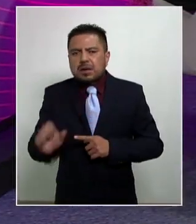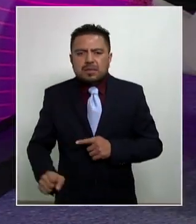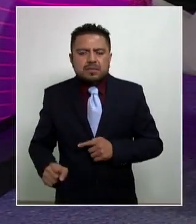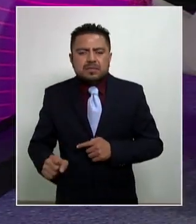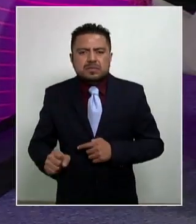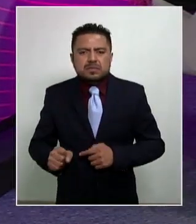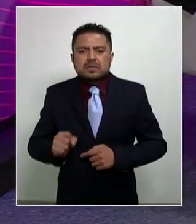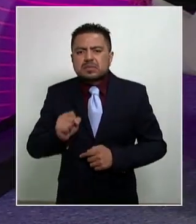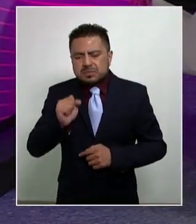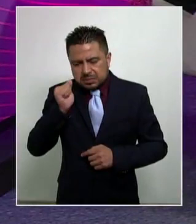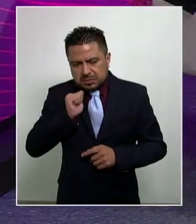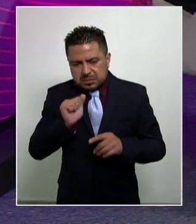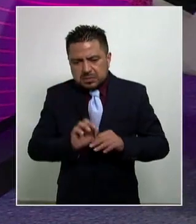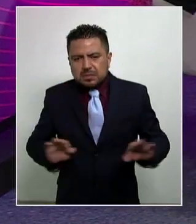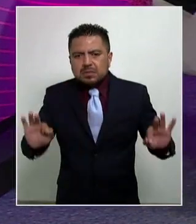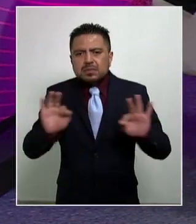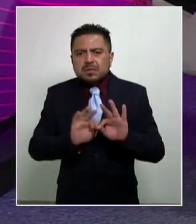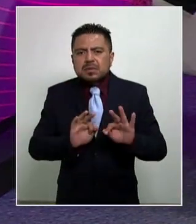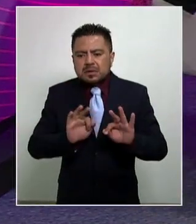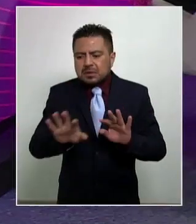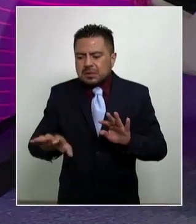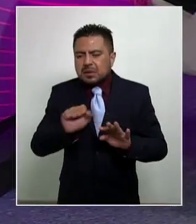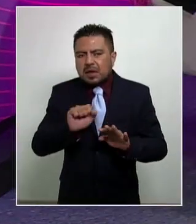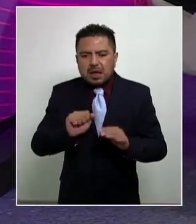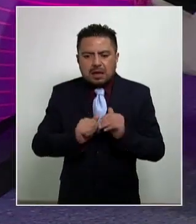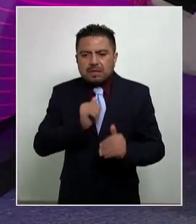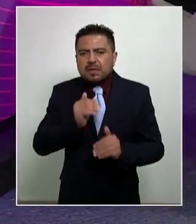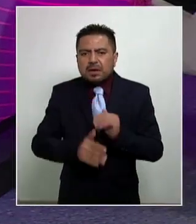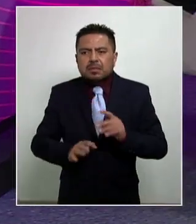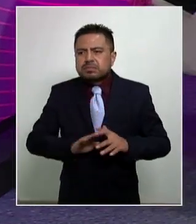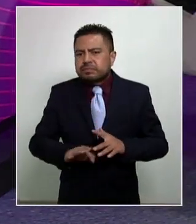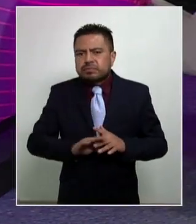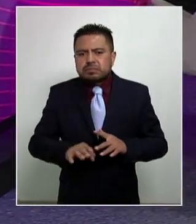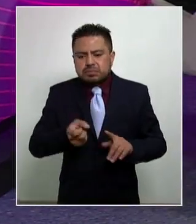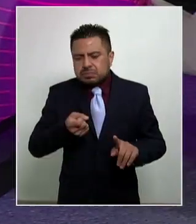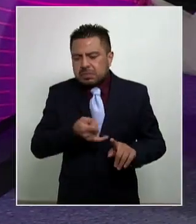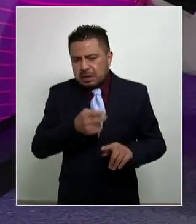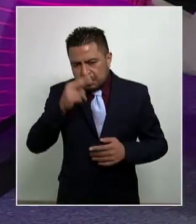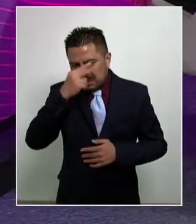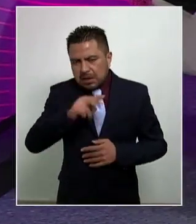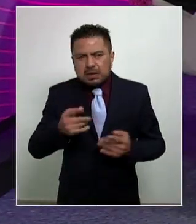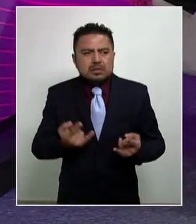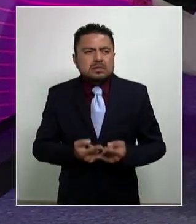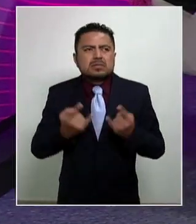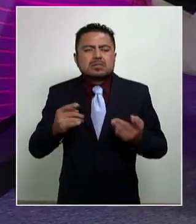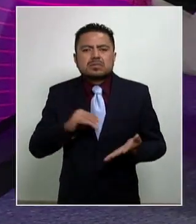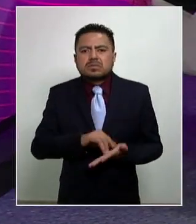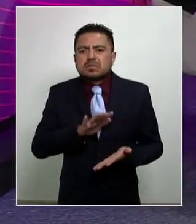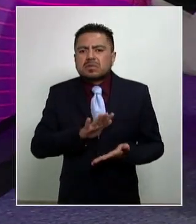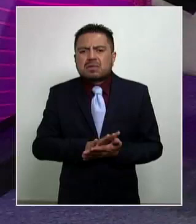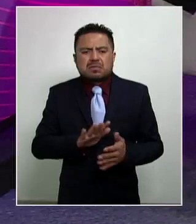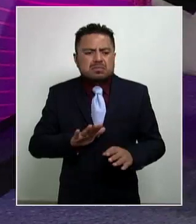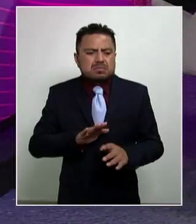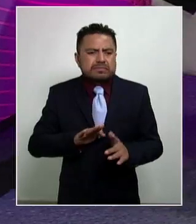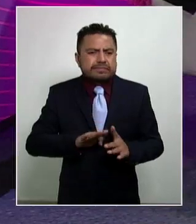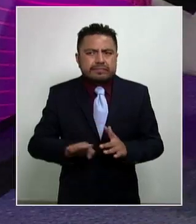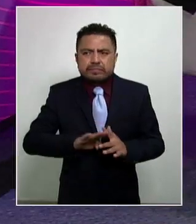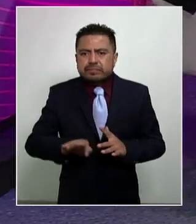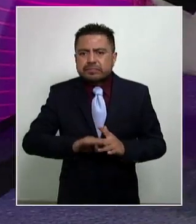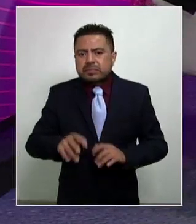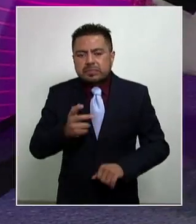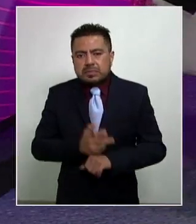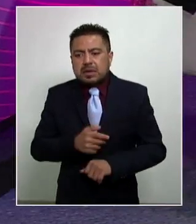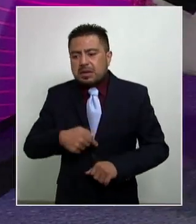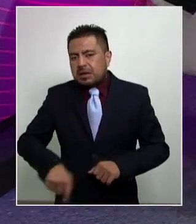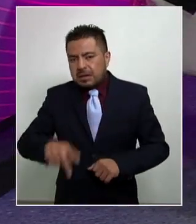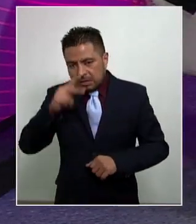importante tomar en cuenta que al final existen migraciones. México se caracteriza históricamente por una infinidad de migraciones. Pues somos un país